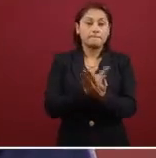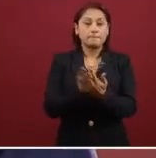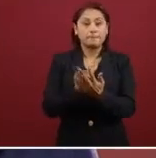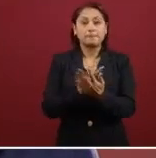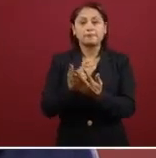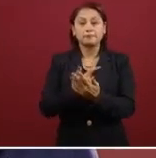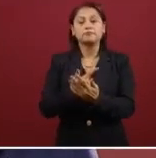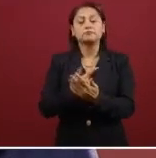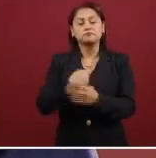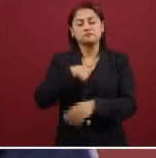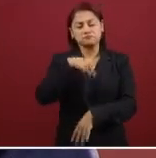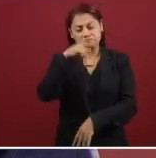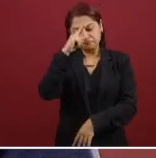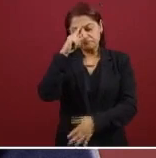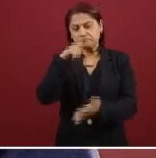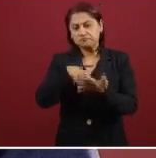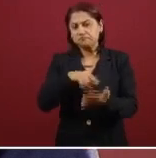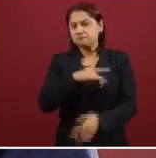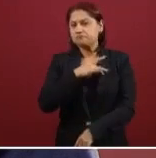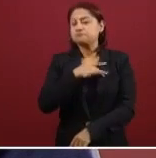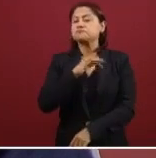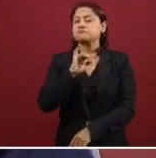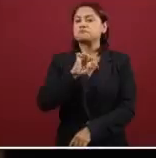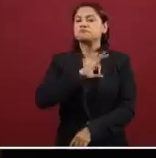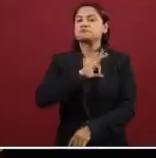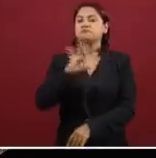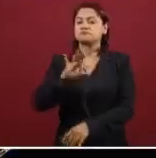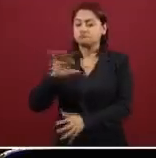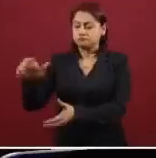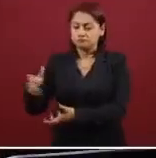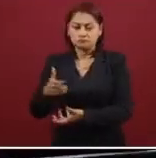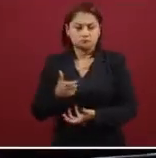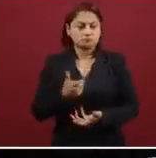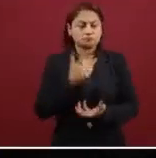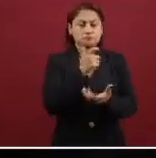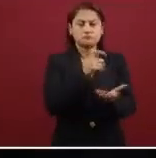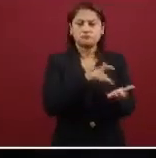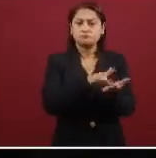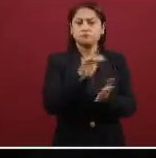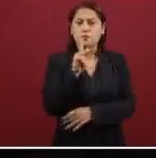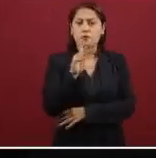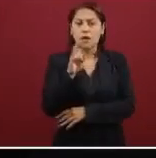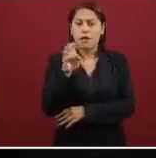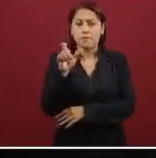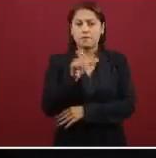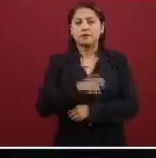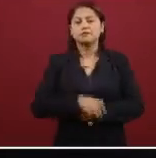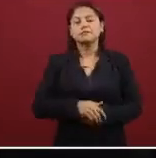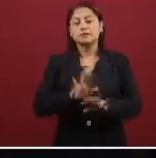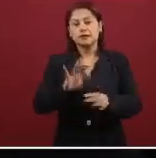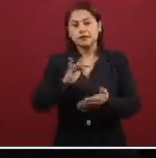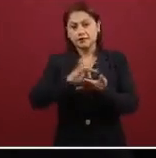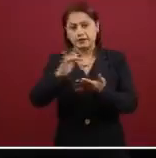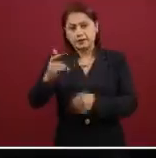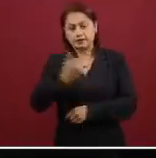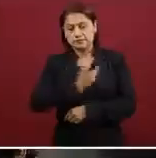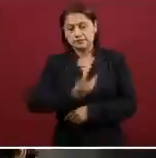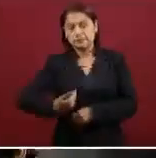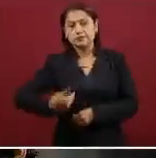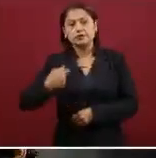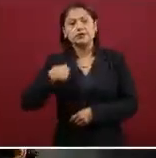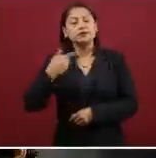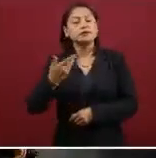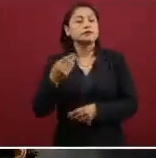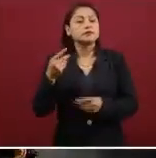financiar el apoyo a Pemex. La segunda, gracias, presidente. Muy rápido. El pasado jueves